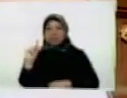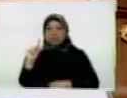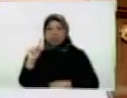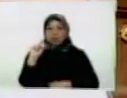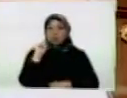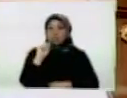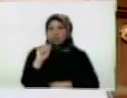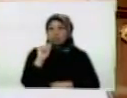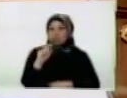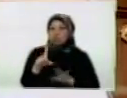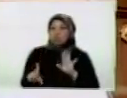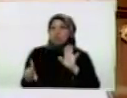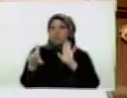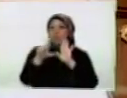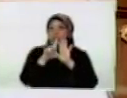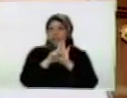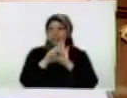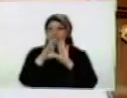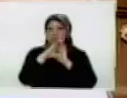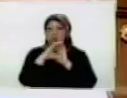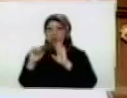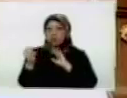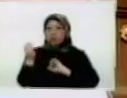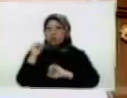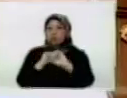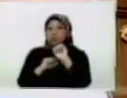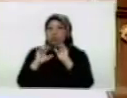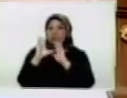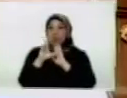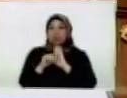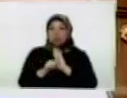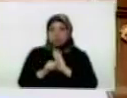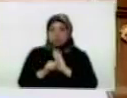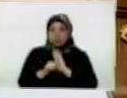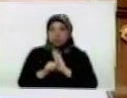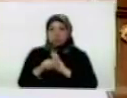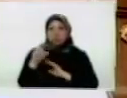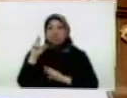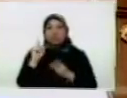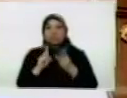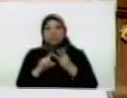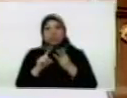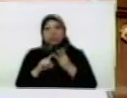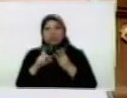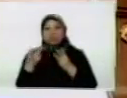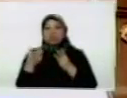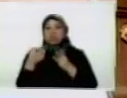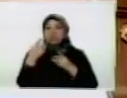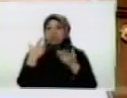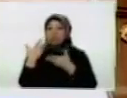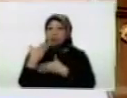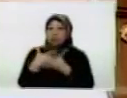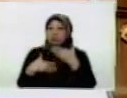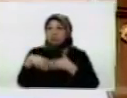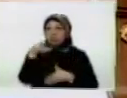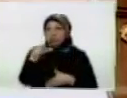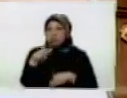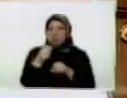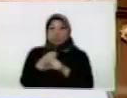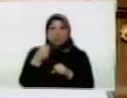ley constitucional contra la corrupción. En el tercer punto, la designación de comisiones mixtas de